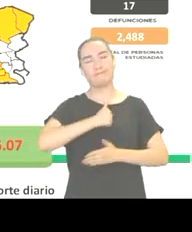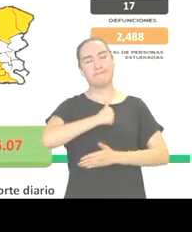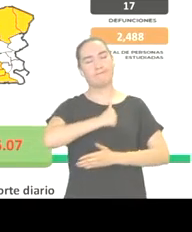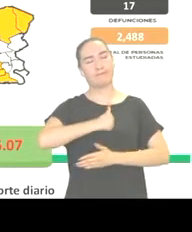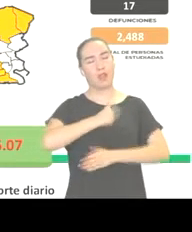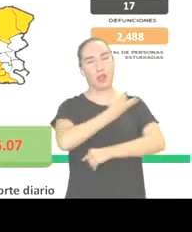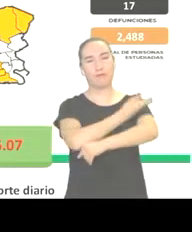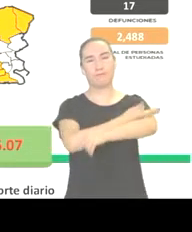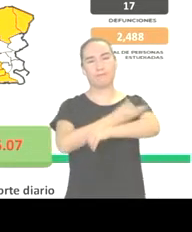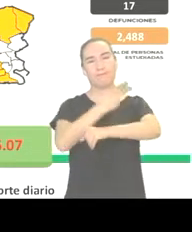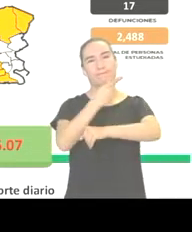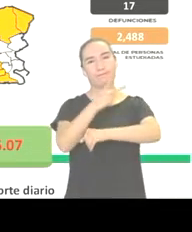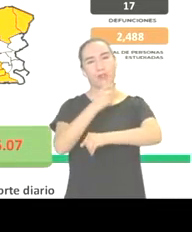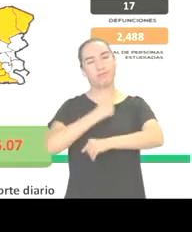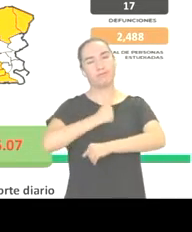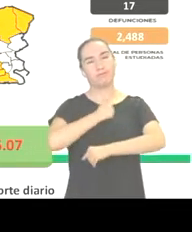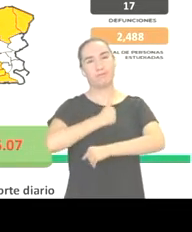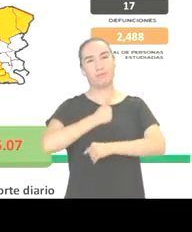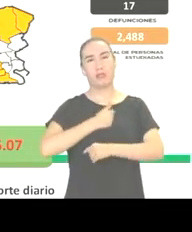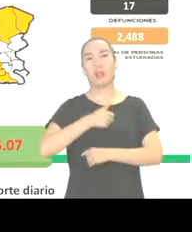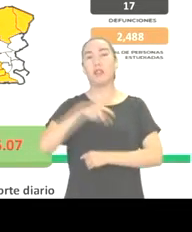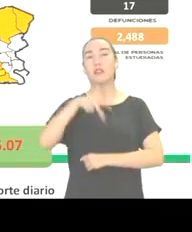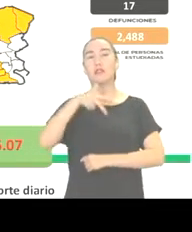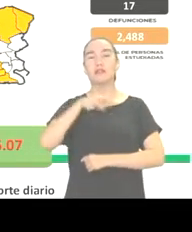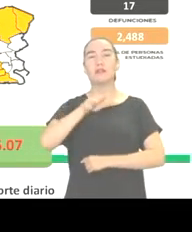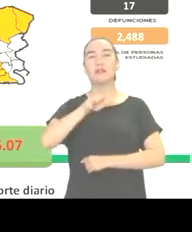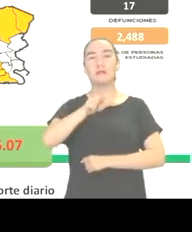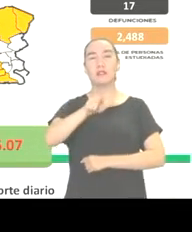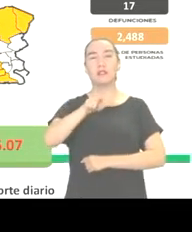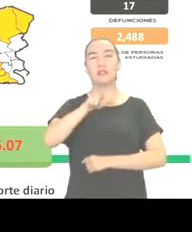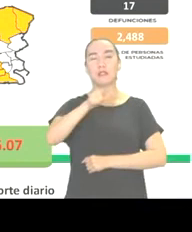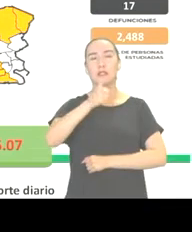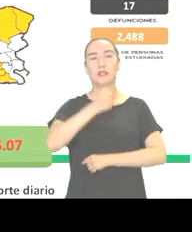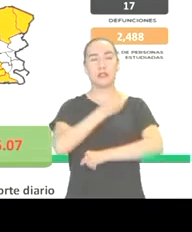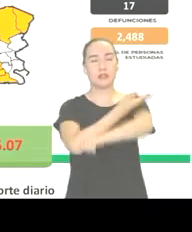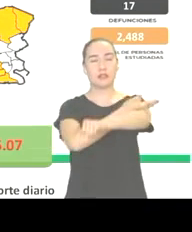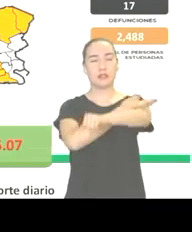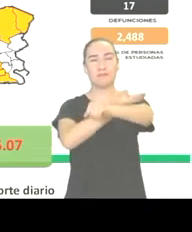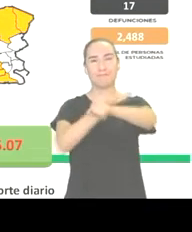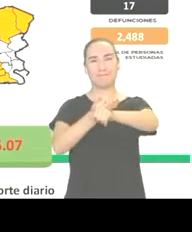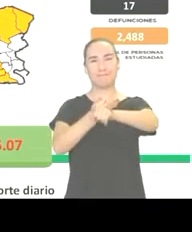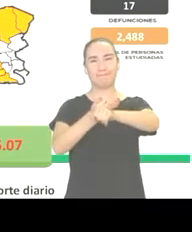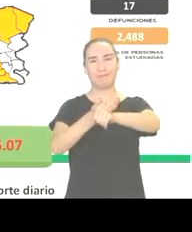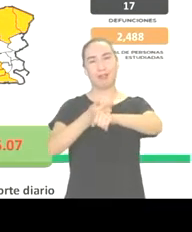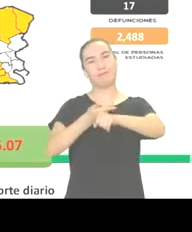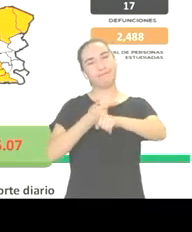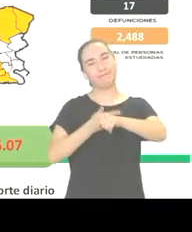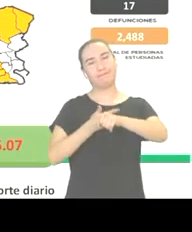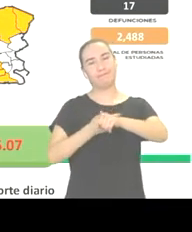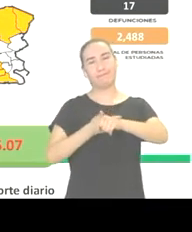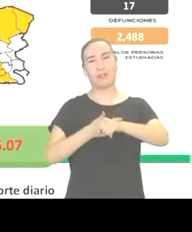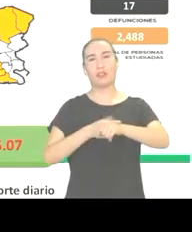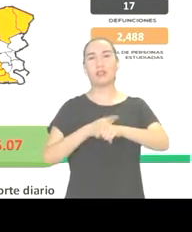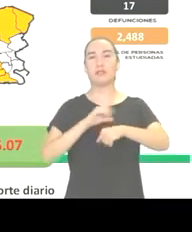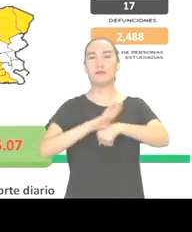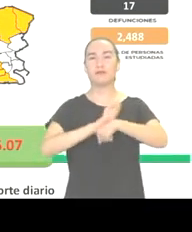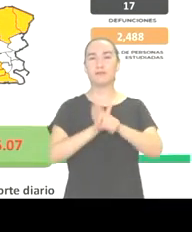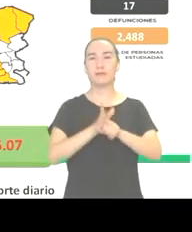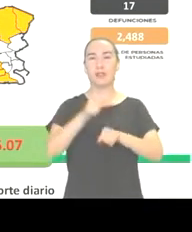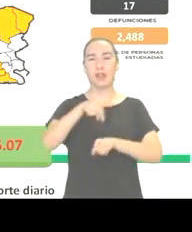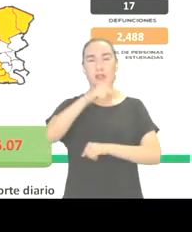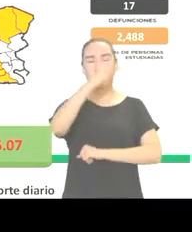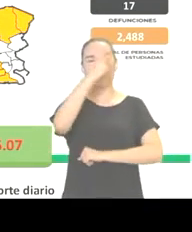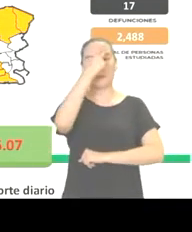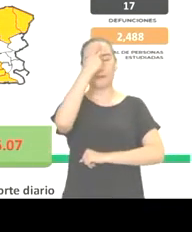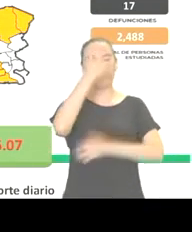familia. Desafortunadamente 17 familias han sido afectadas por coronavirus aquí en nuestro estado, y comentábamos